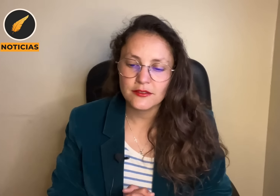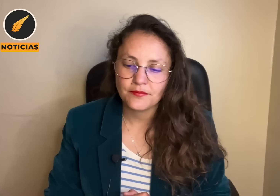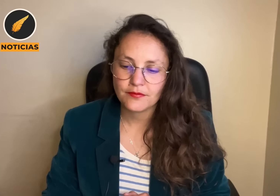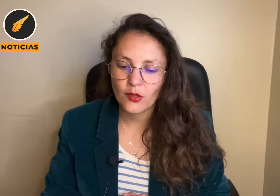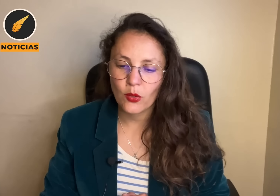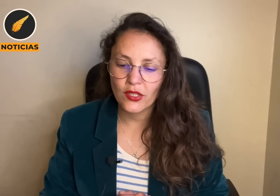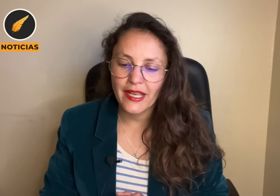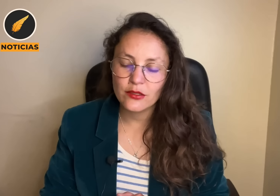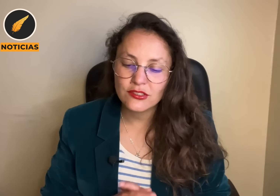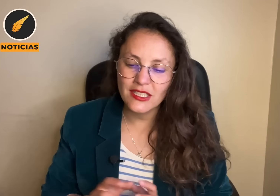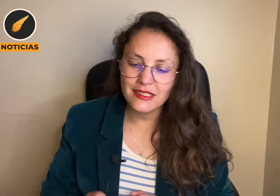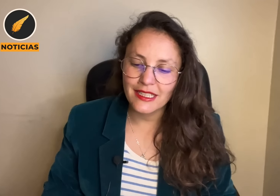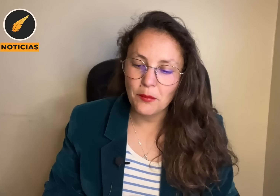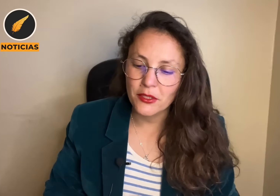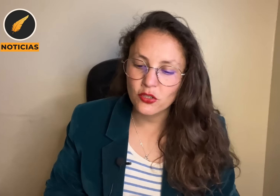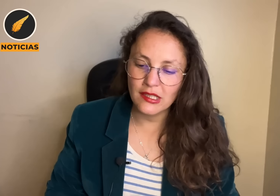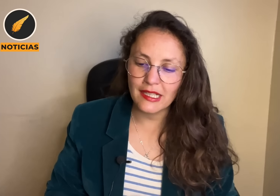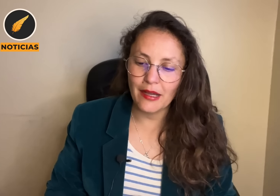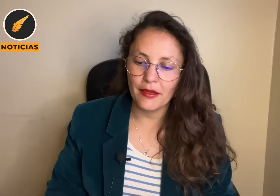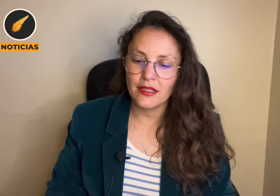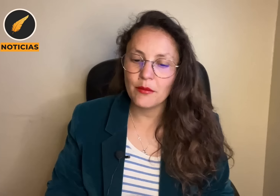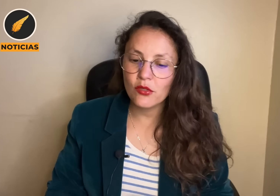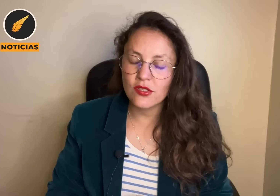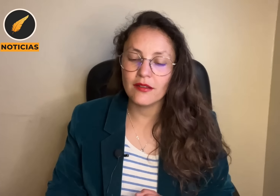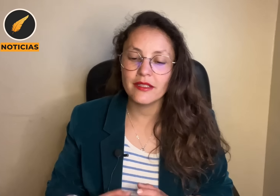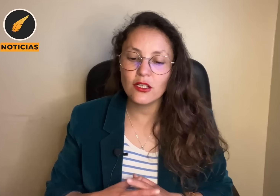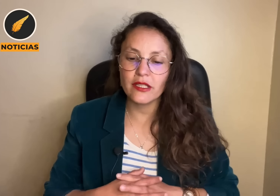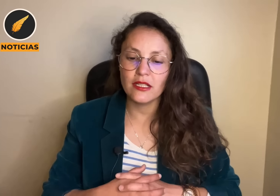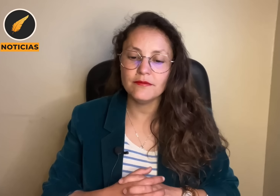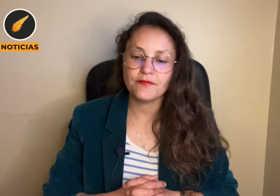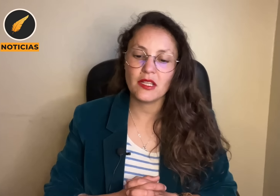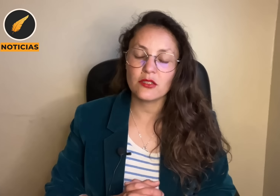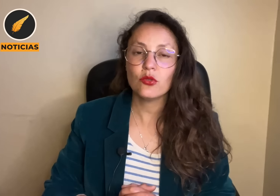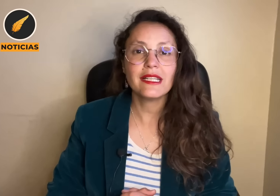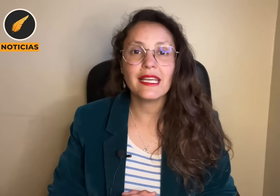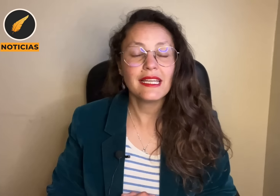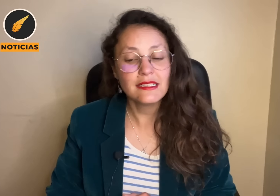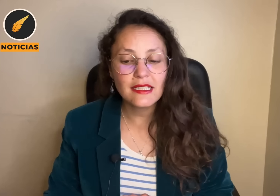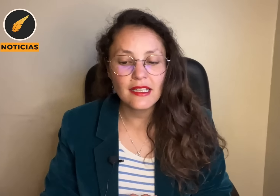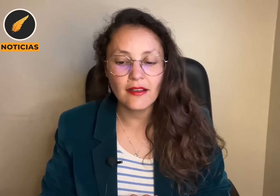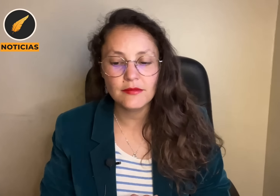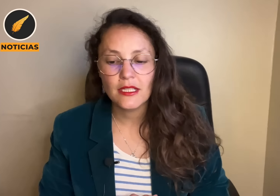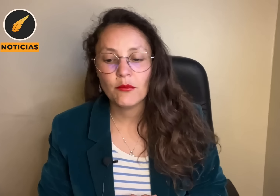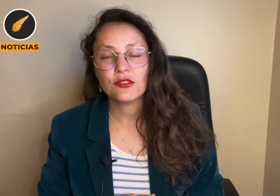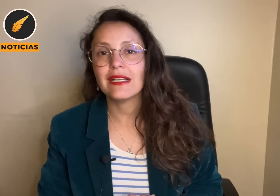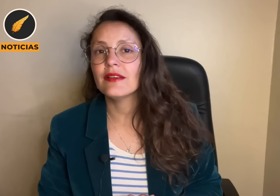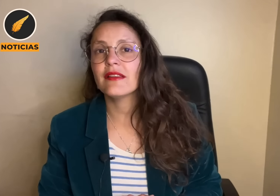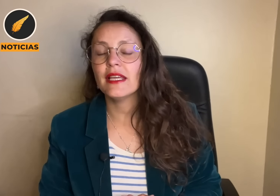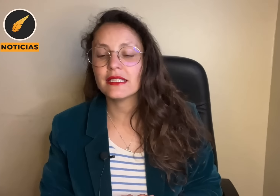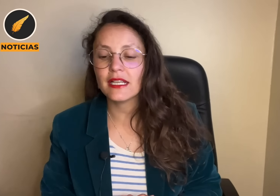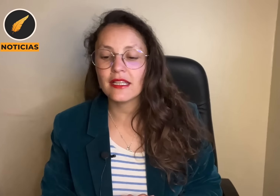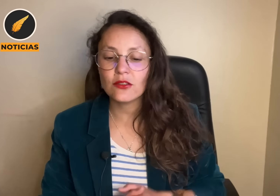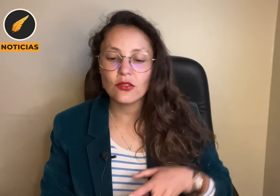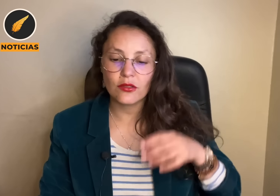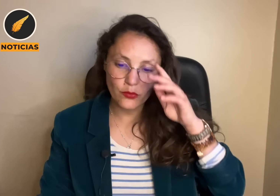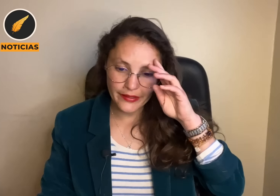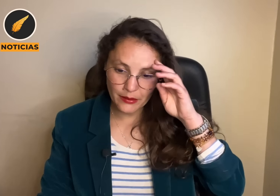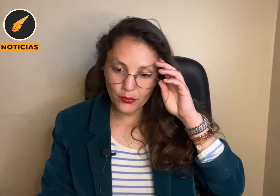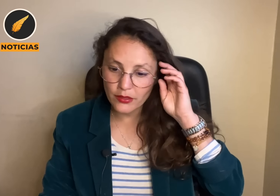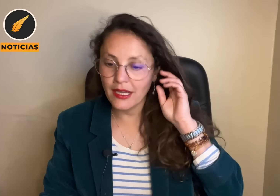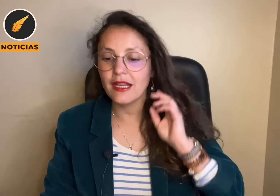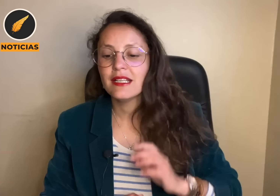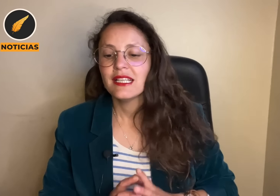lunes, cuando la denunciante despertó en la cama de Monsalve en el hotel, resulta que ese día Monsalve debía estar dando